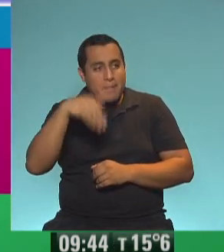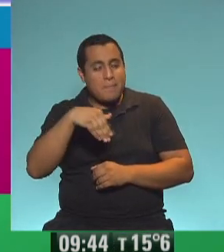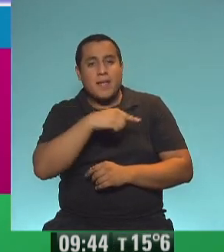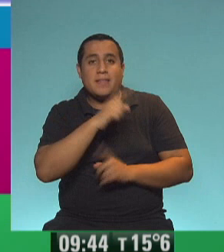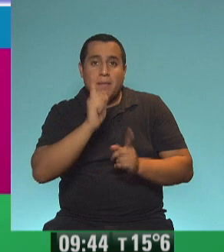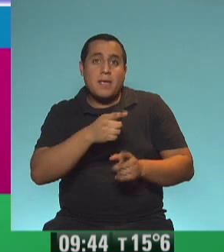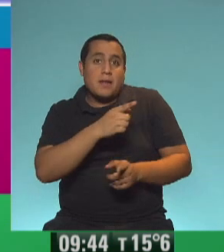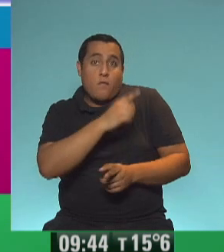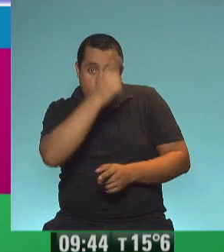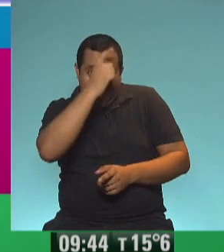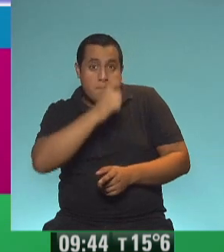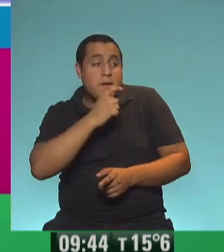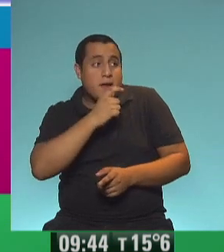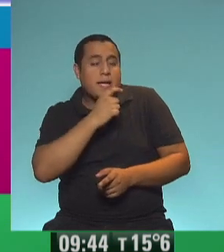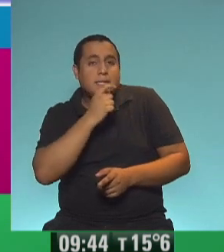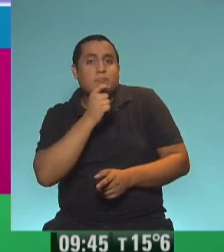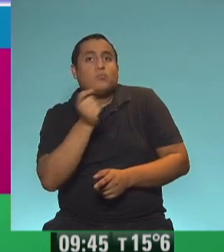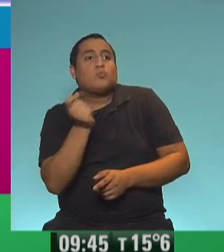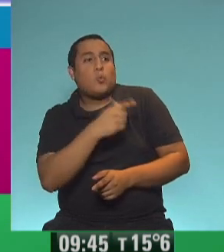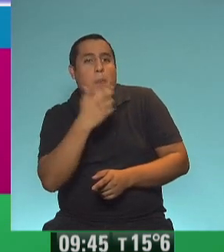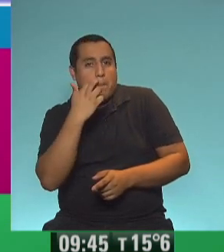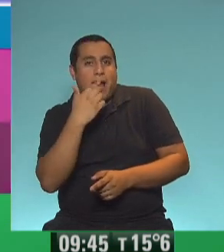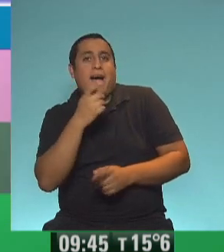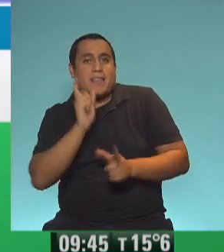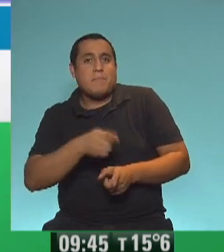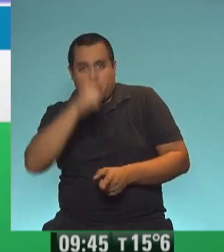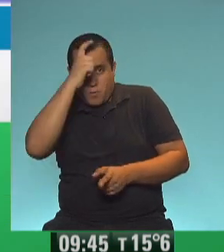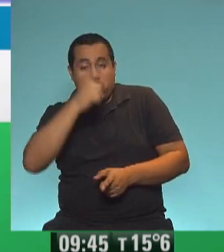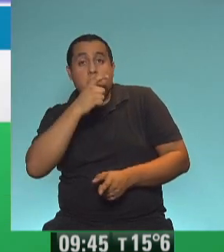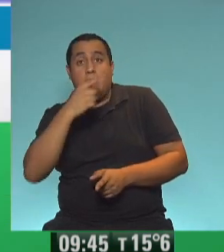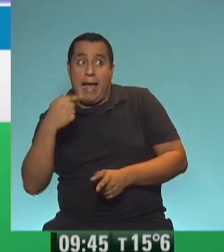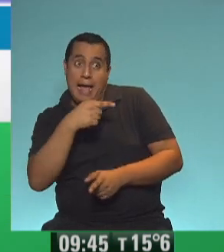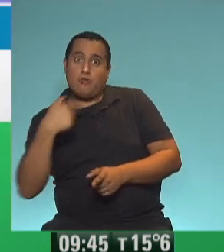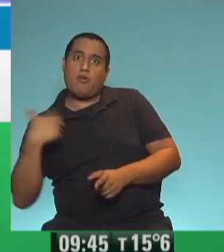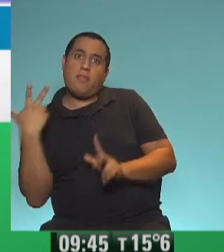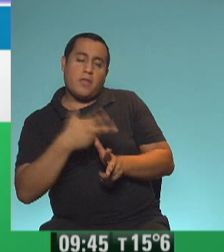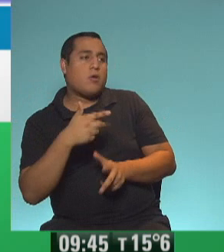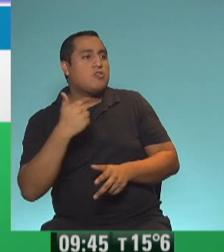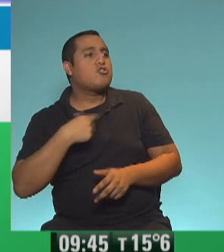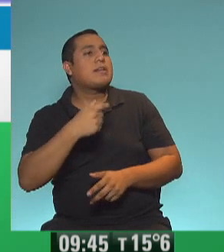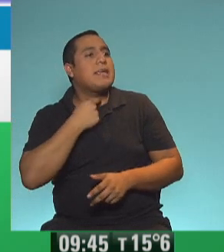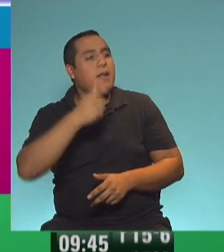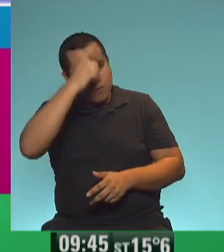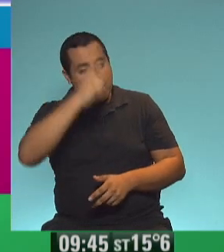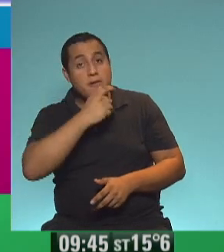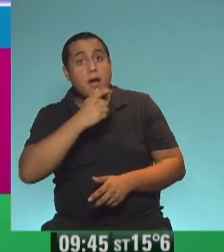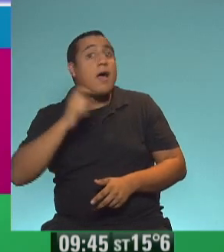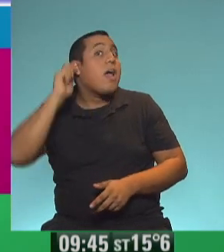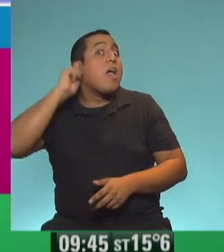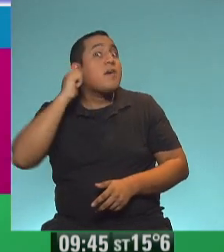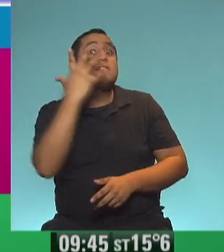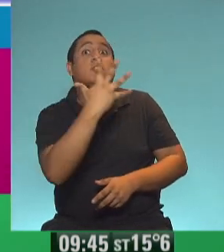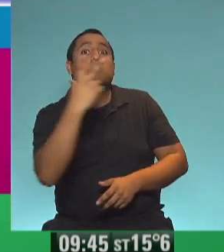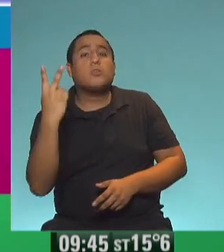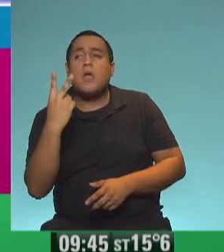bombera también, donde su papá fue bombero, le digo, quiero ser bombera, a los 52 años. Ah,